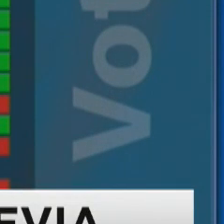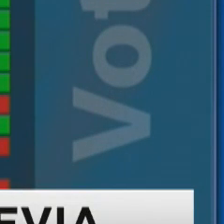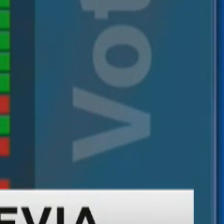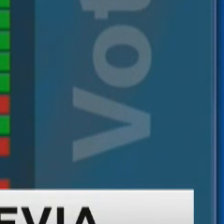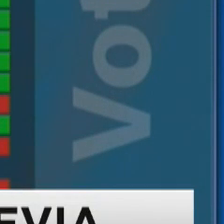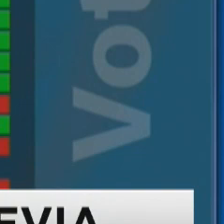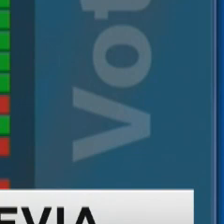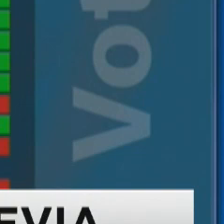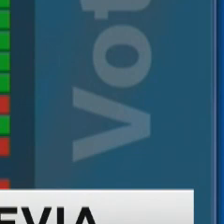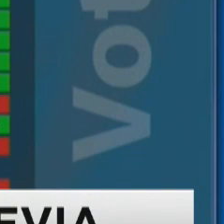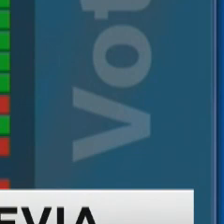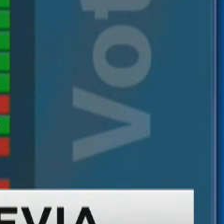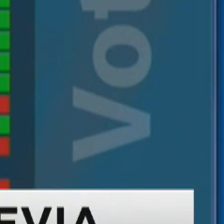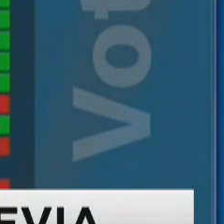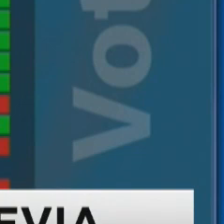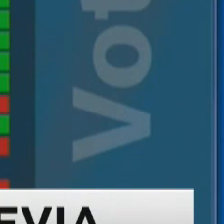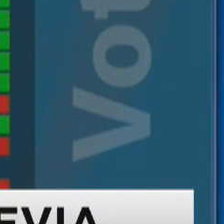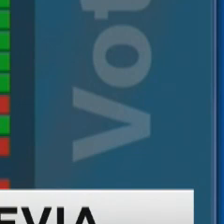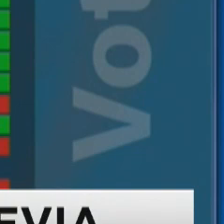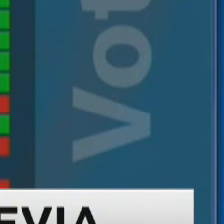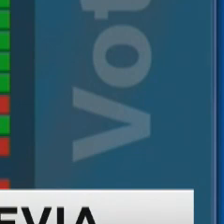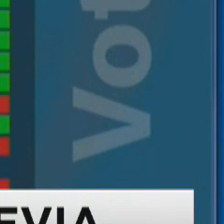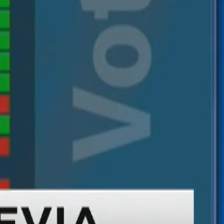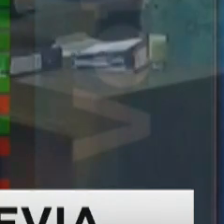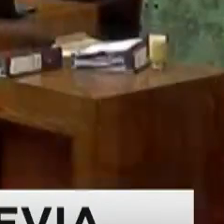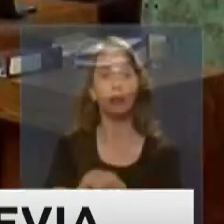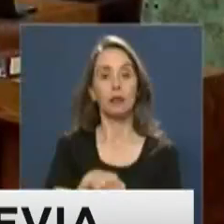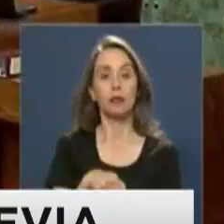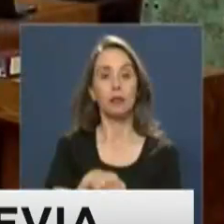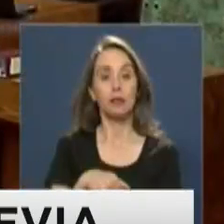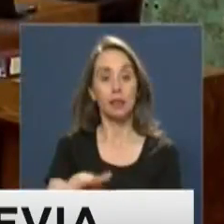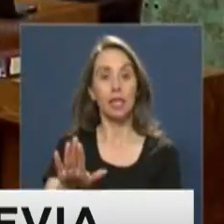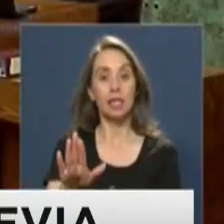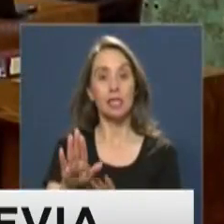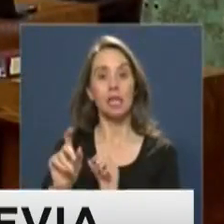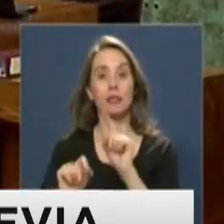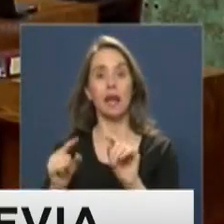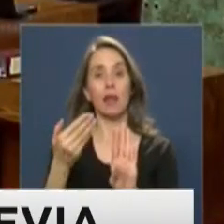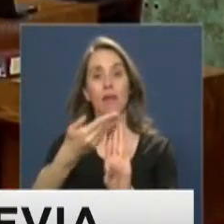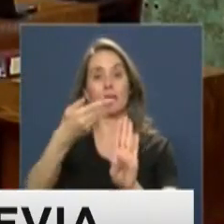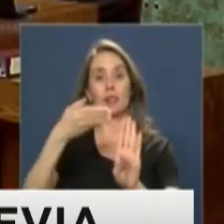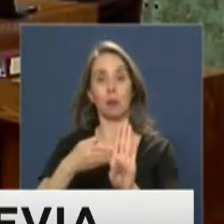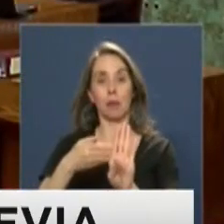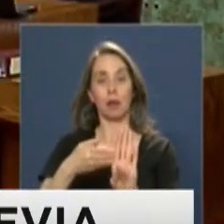Se rechaza la cuestión previa. Vamos al fondo. Ya los